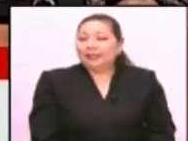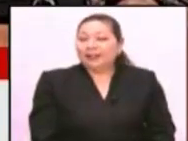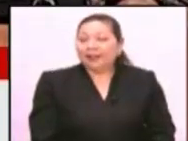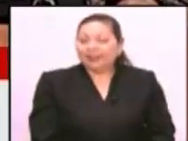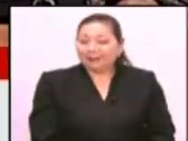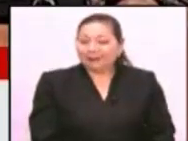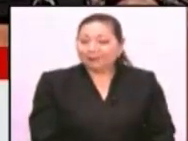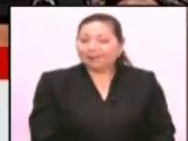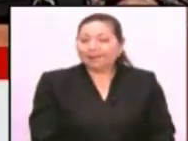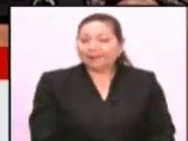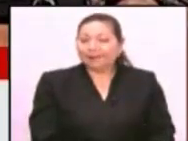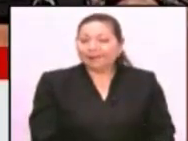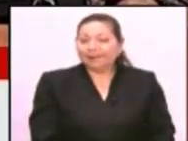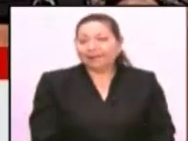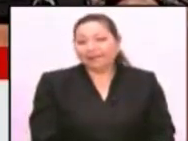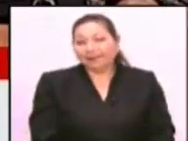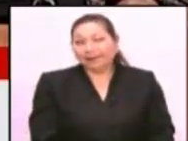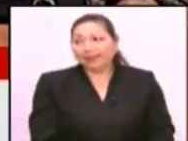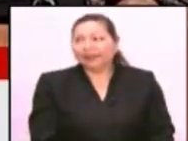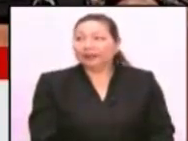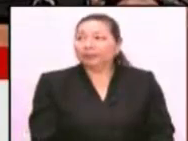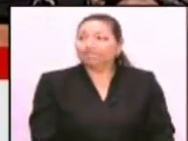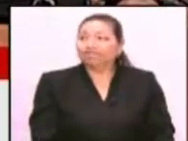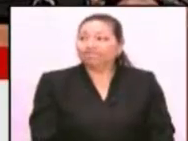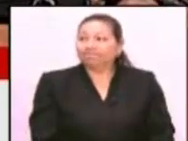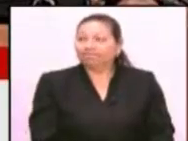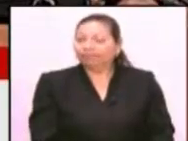Pasemos, por favor. Bueno, esto es un poco